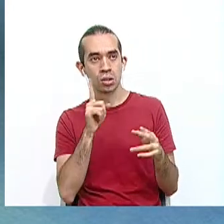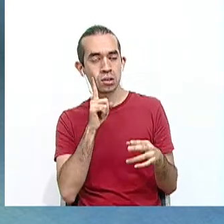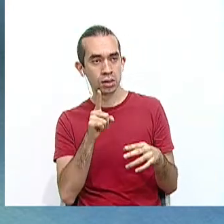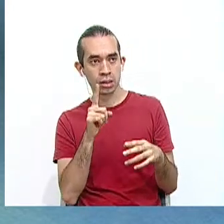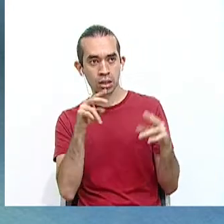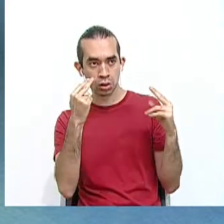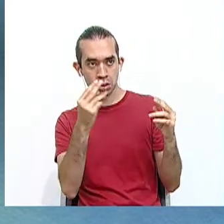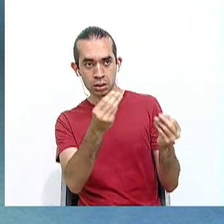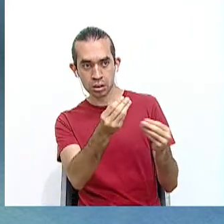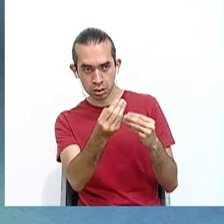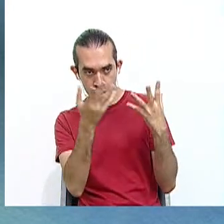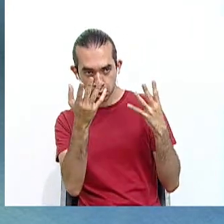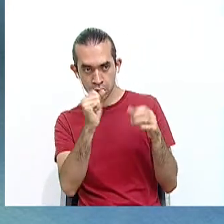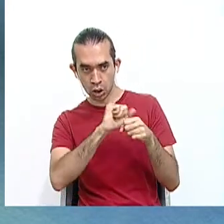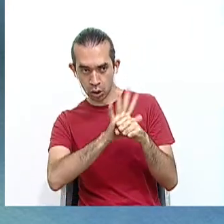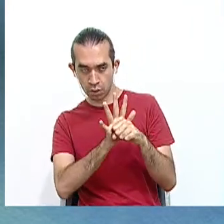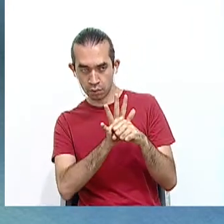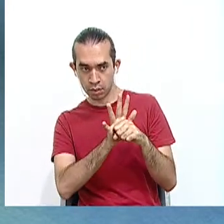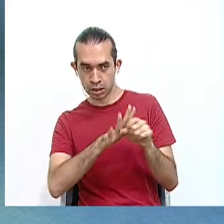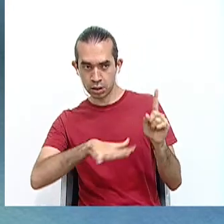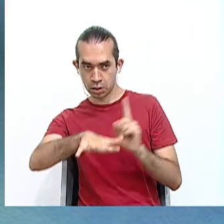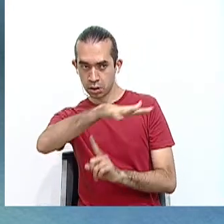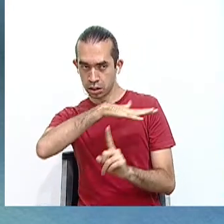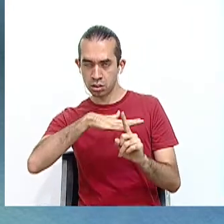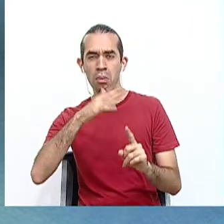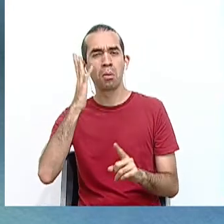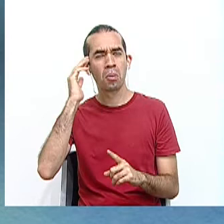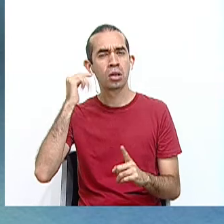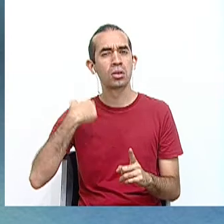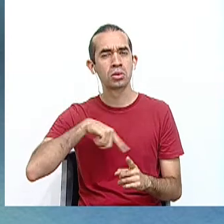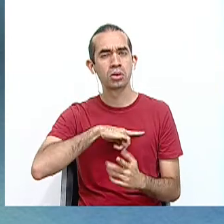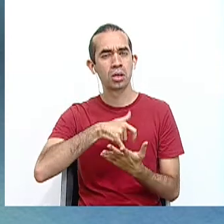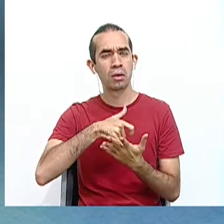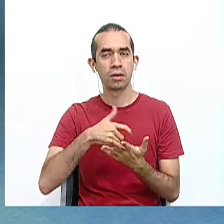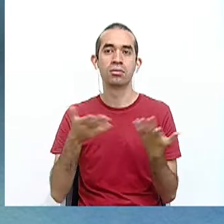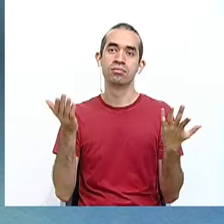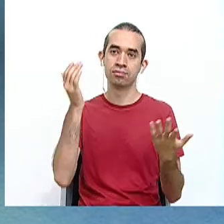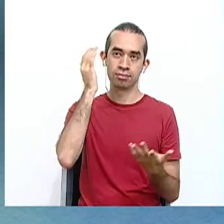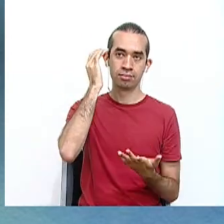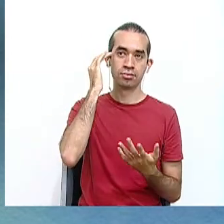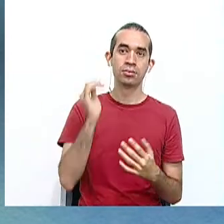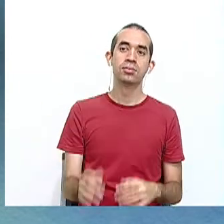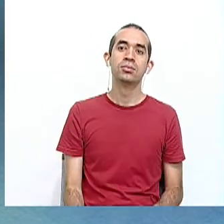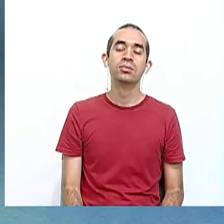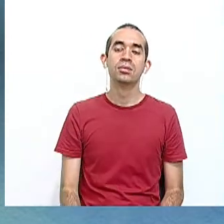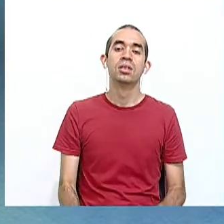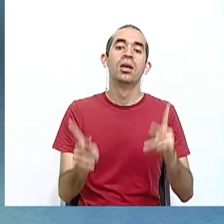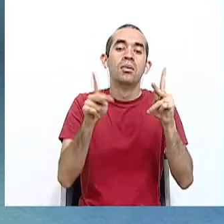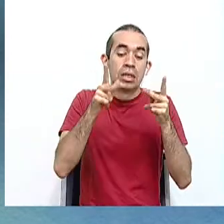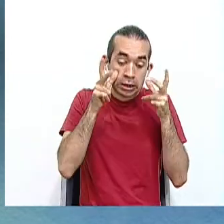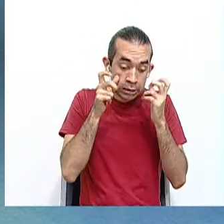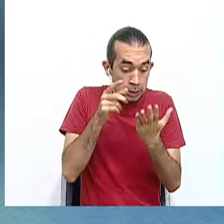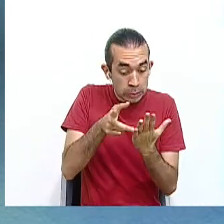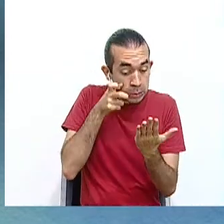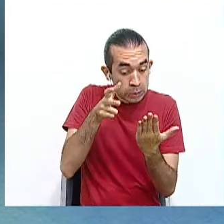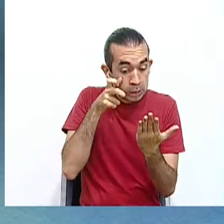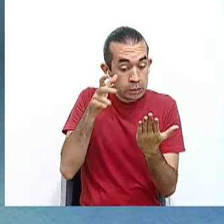contexto del COVID. Bueno, ¿qué tenemos? Personas que se informan principalmente por las redes